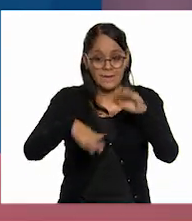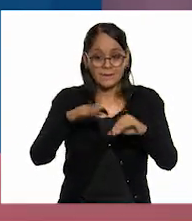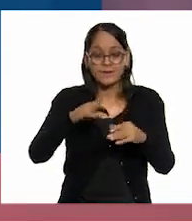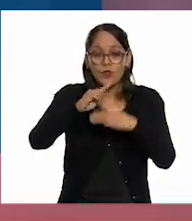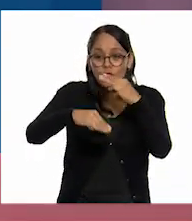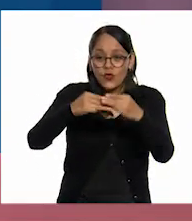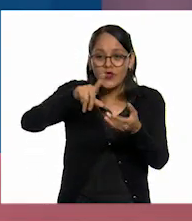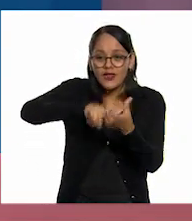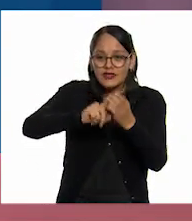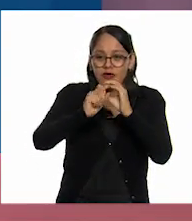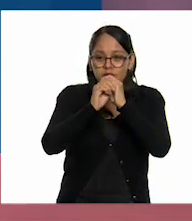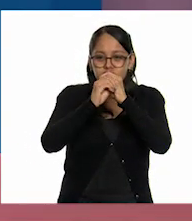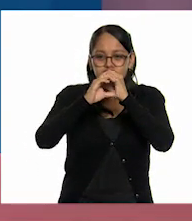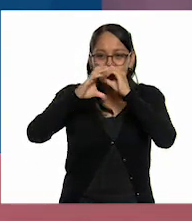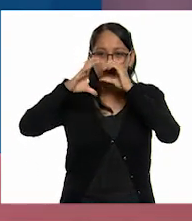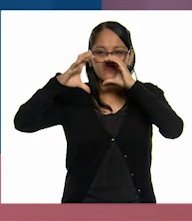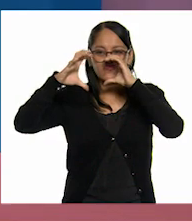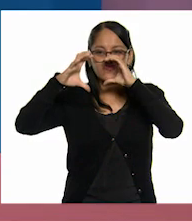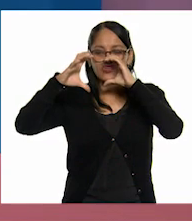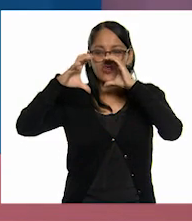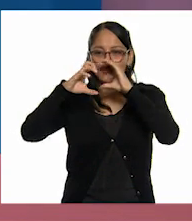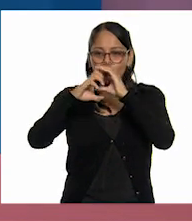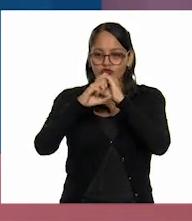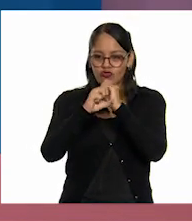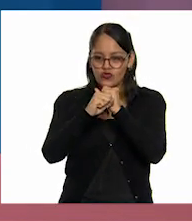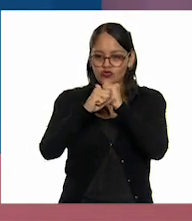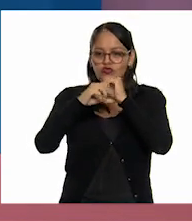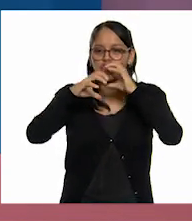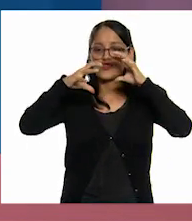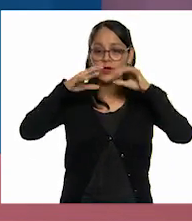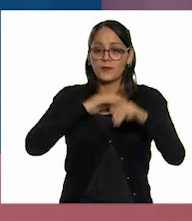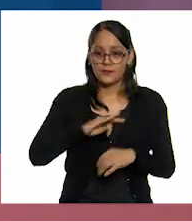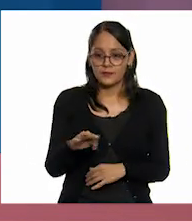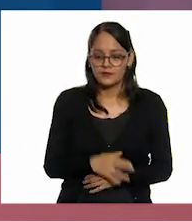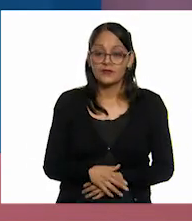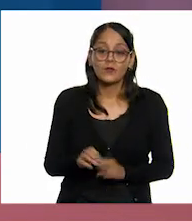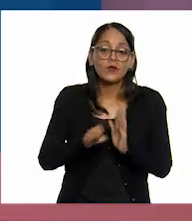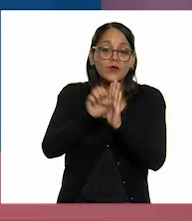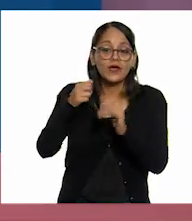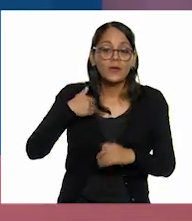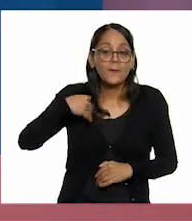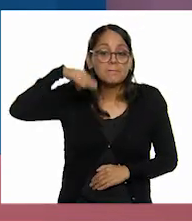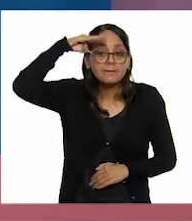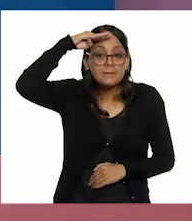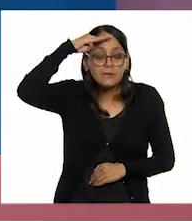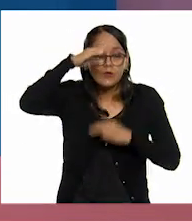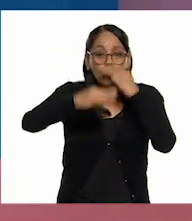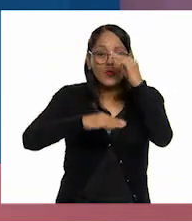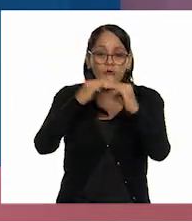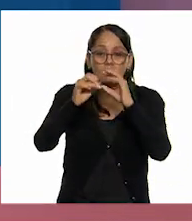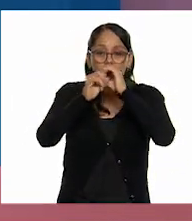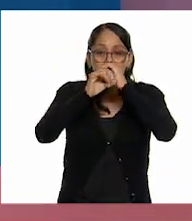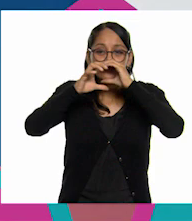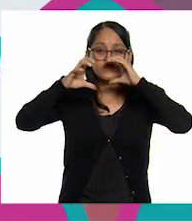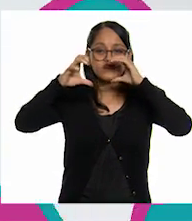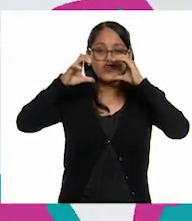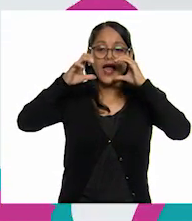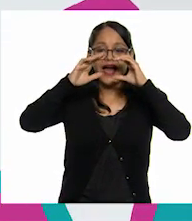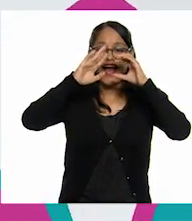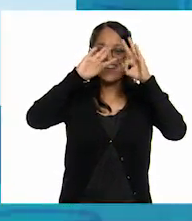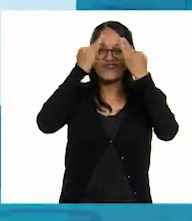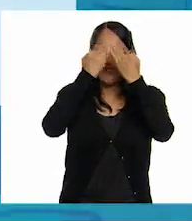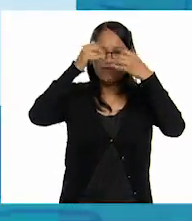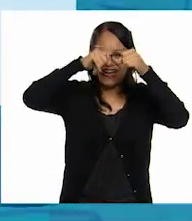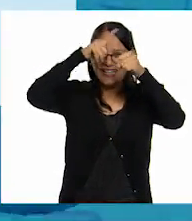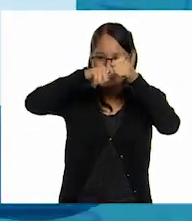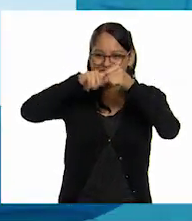y se pueden desinflar. Ya sé, a lo mejor es un mundo de globos con forma de animales,